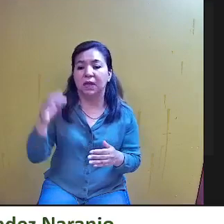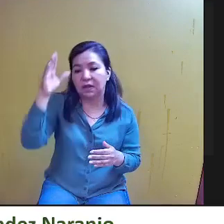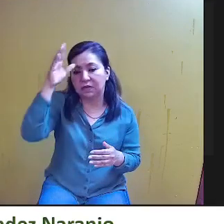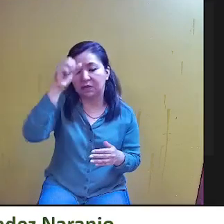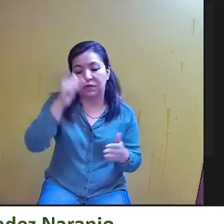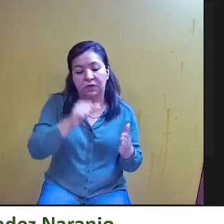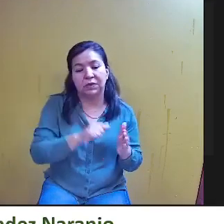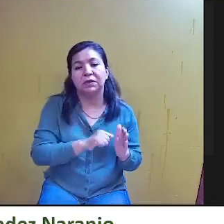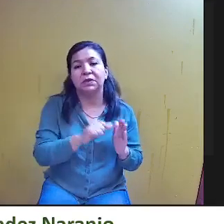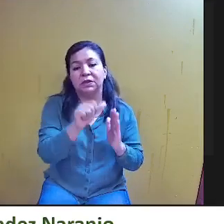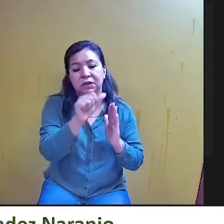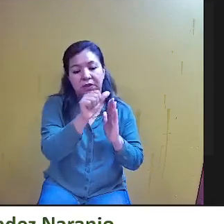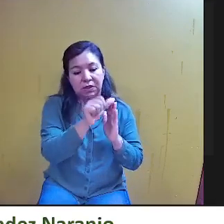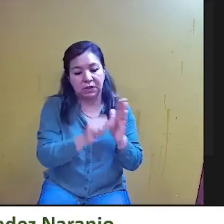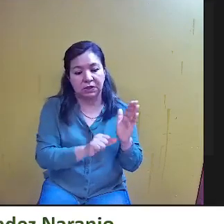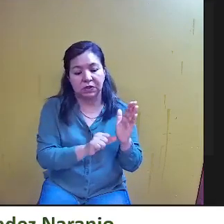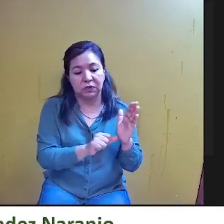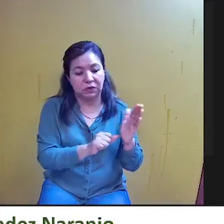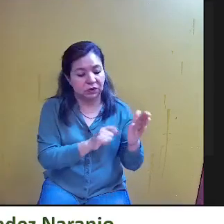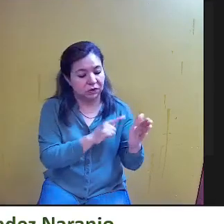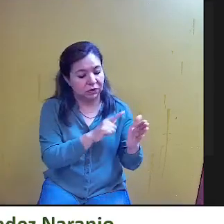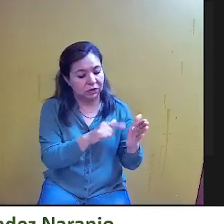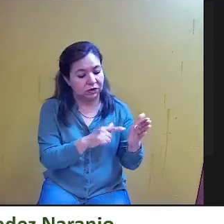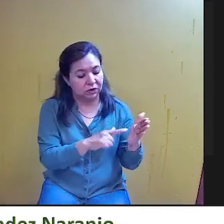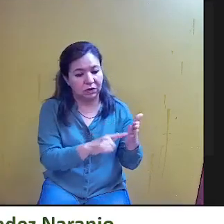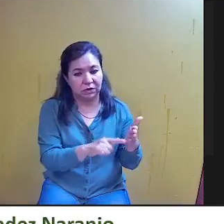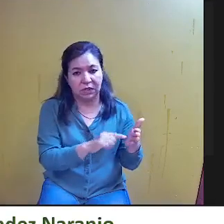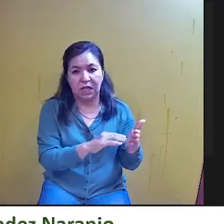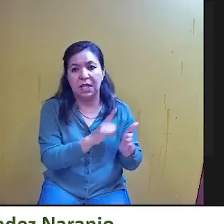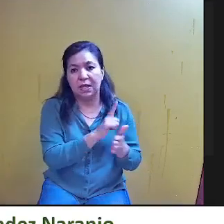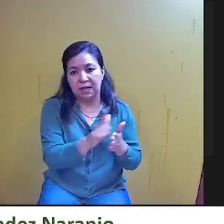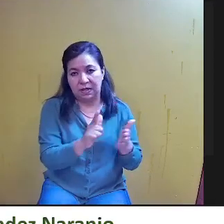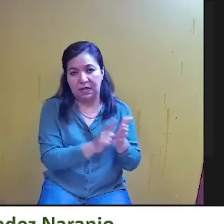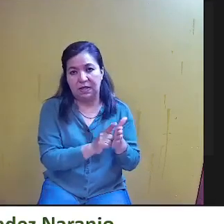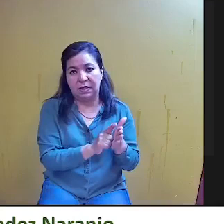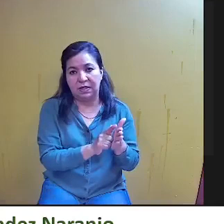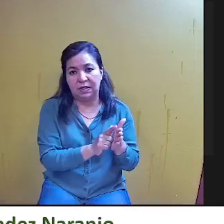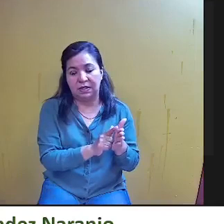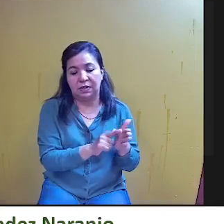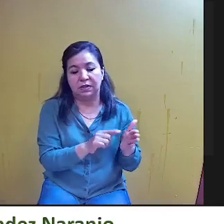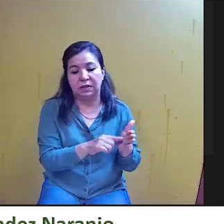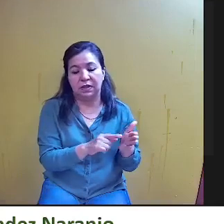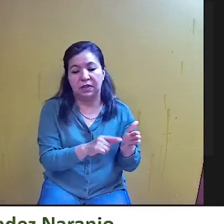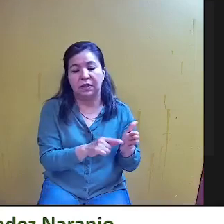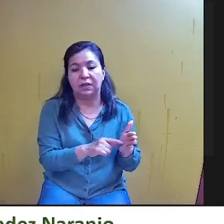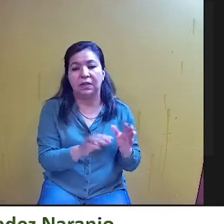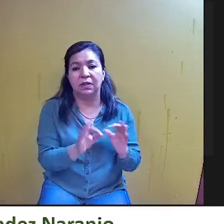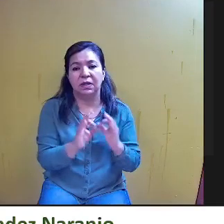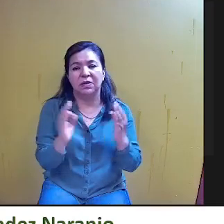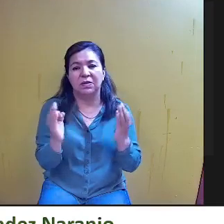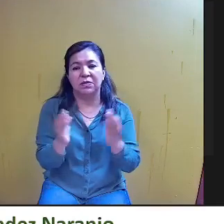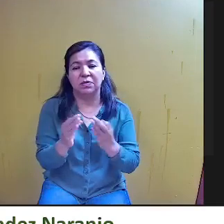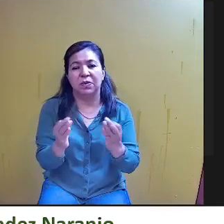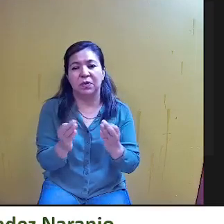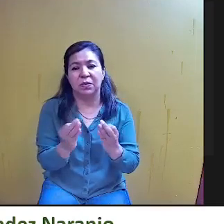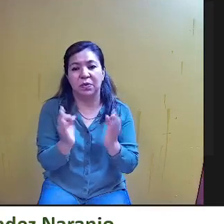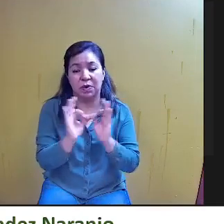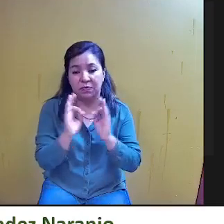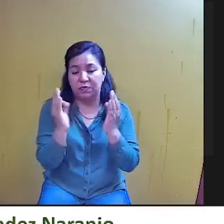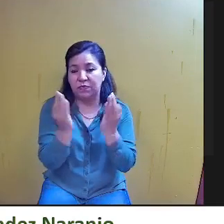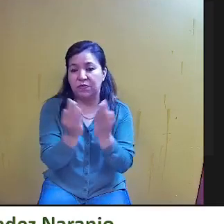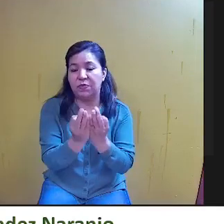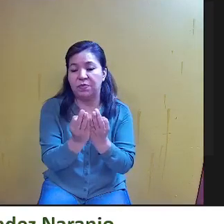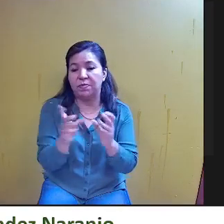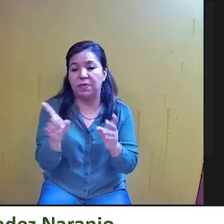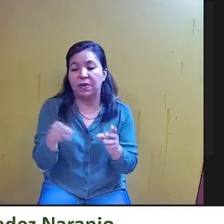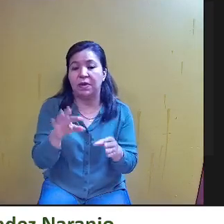artículos 66, numeral 2 y 77, numeral 2 de la Ley General de Instituciones y Procedimientos Electorales, 221 de la Ley de